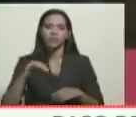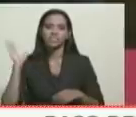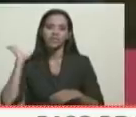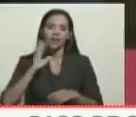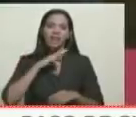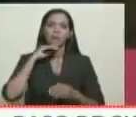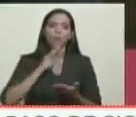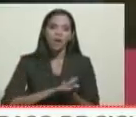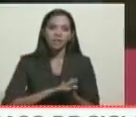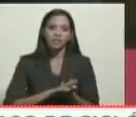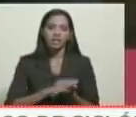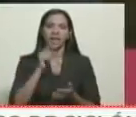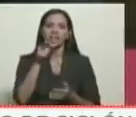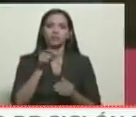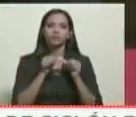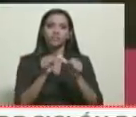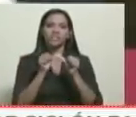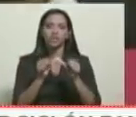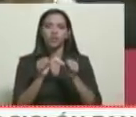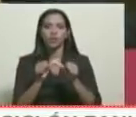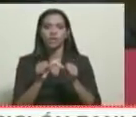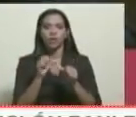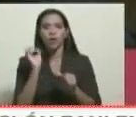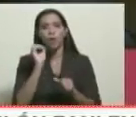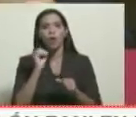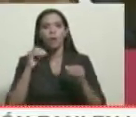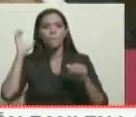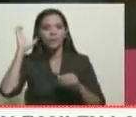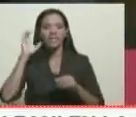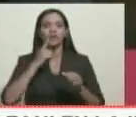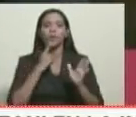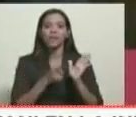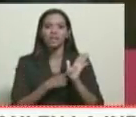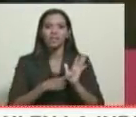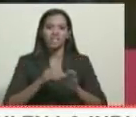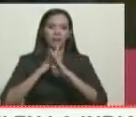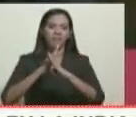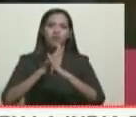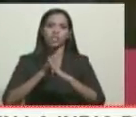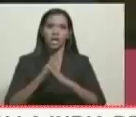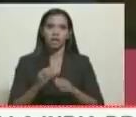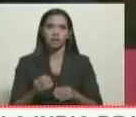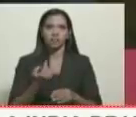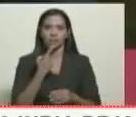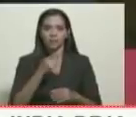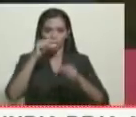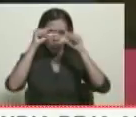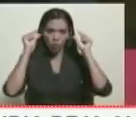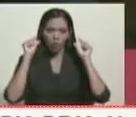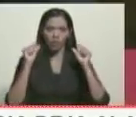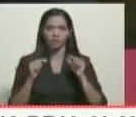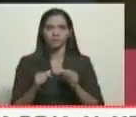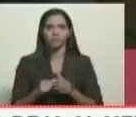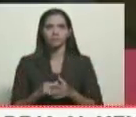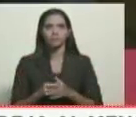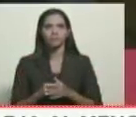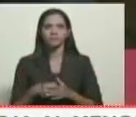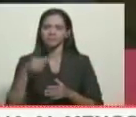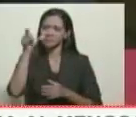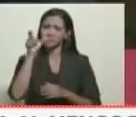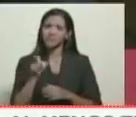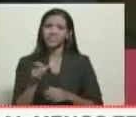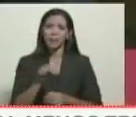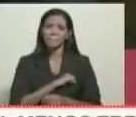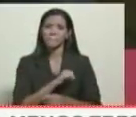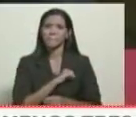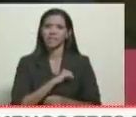muerte a tus seguidores o a un país entero, llamarlo a bloquear. Dígame tú, Julio Borges, una persona